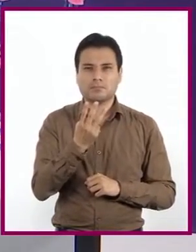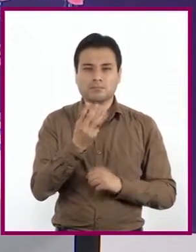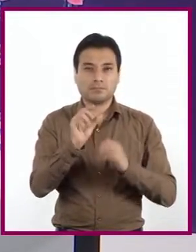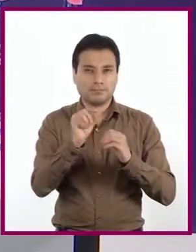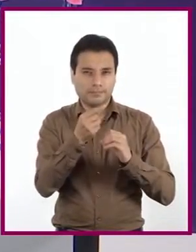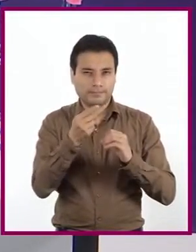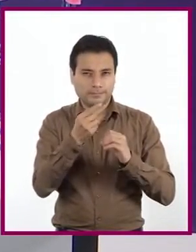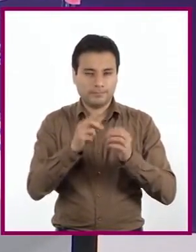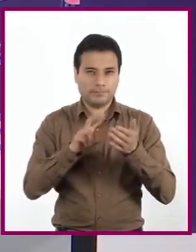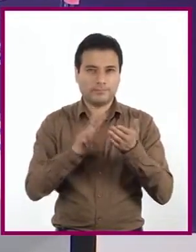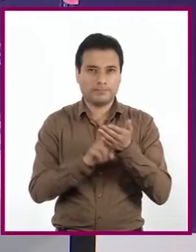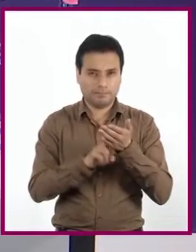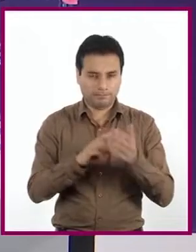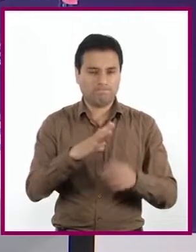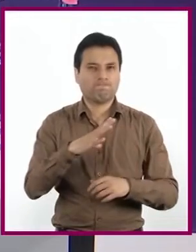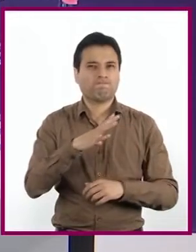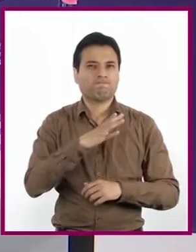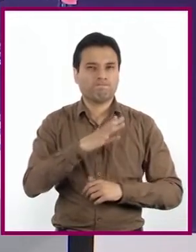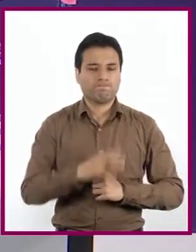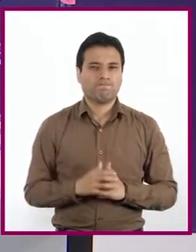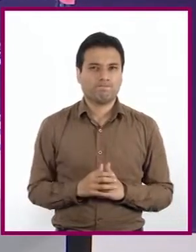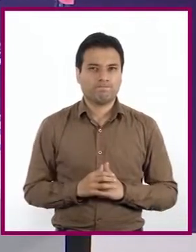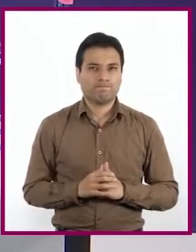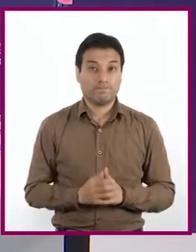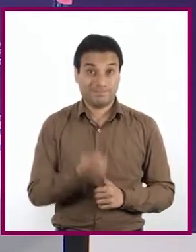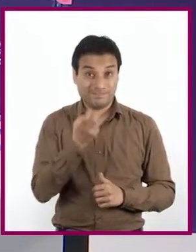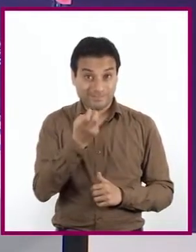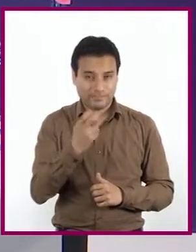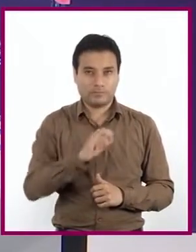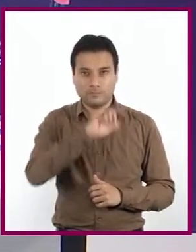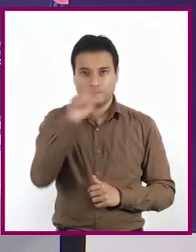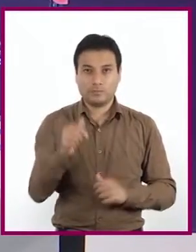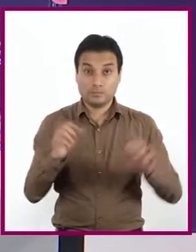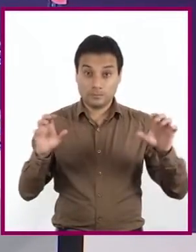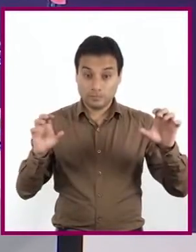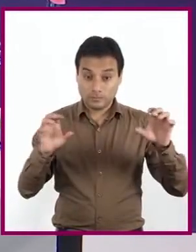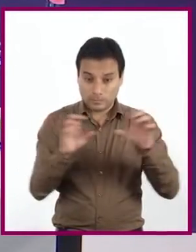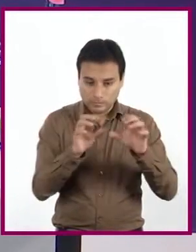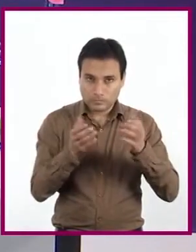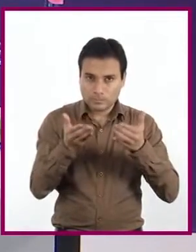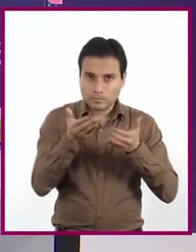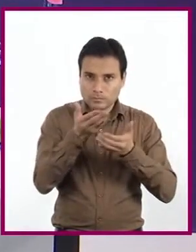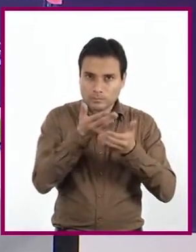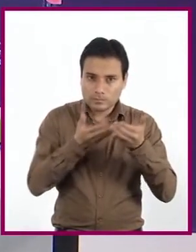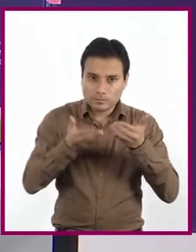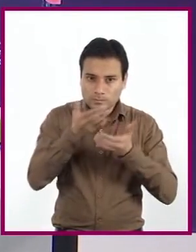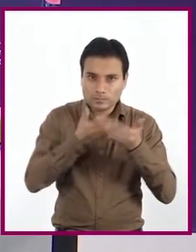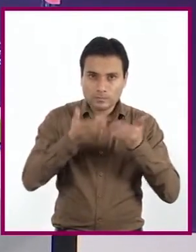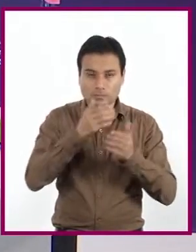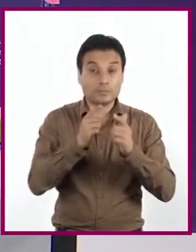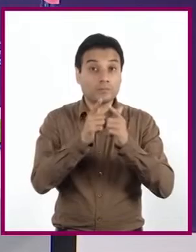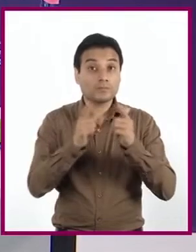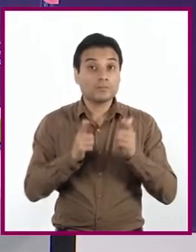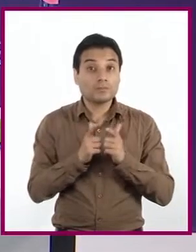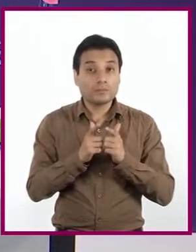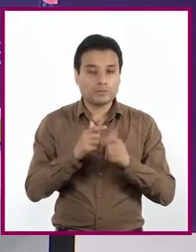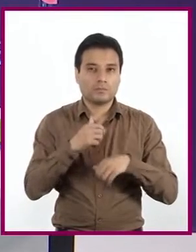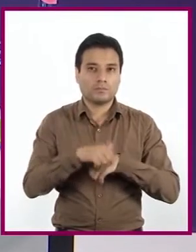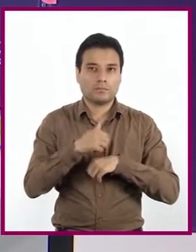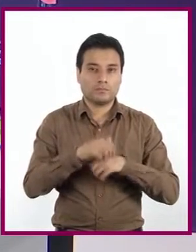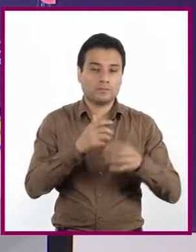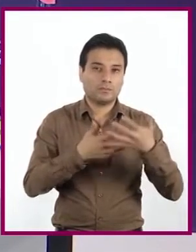valencia respectivamente. Interaccionan químicamente con átomos de elementos que están en los grupos